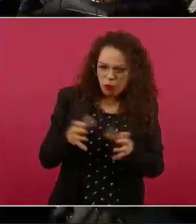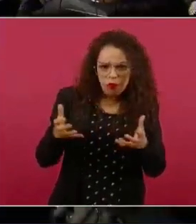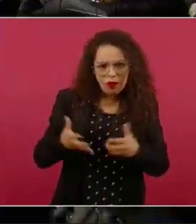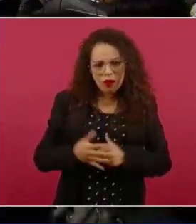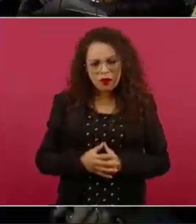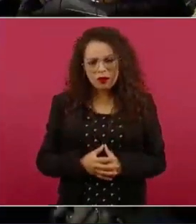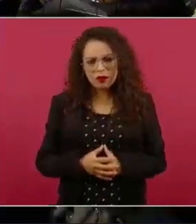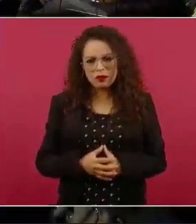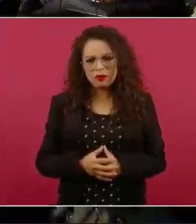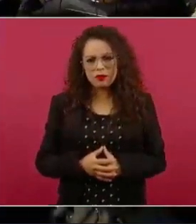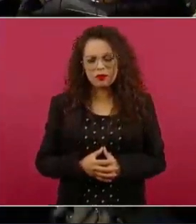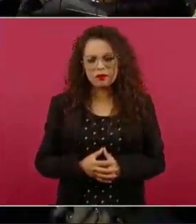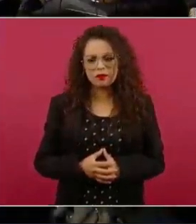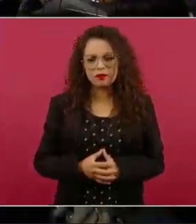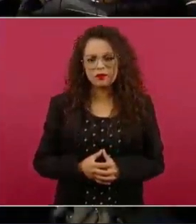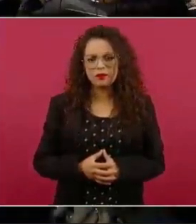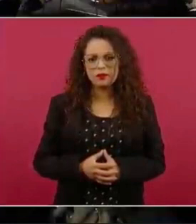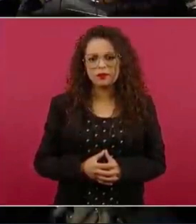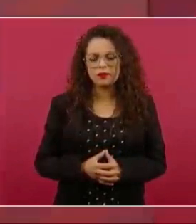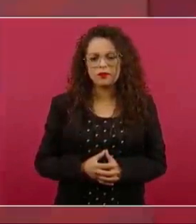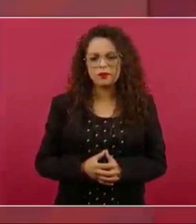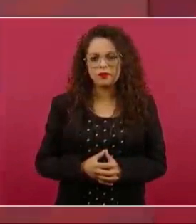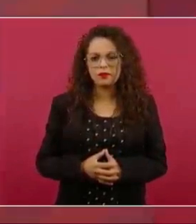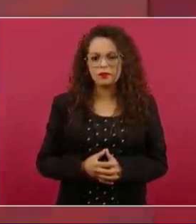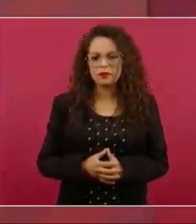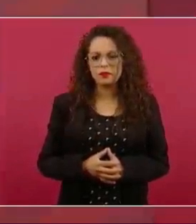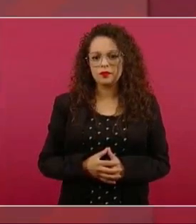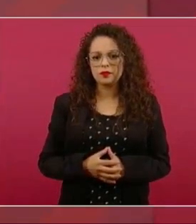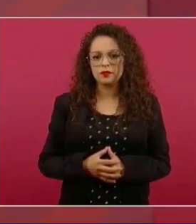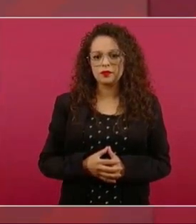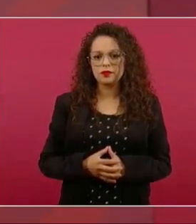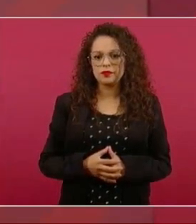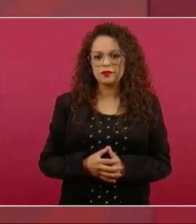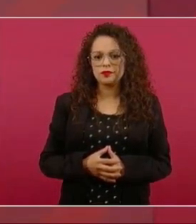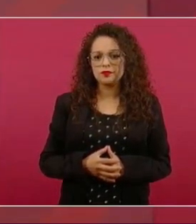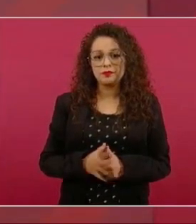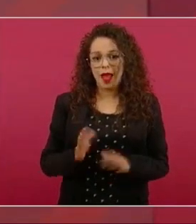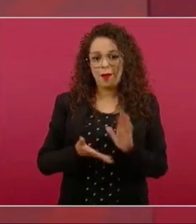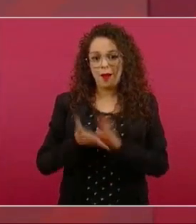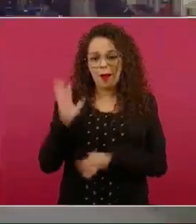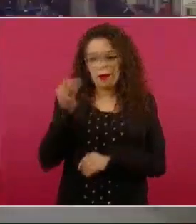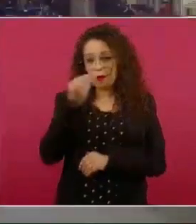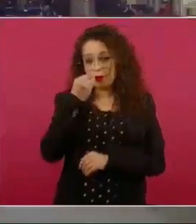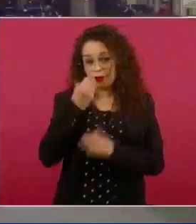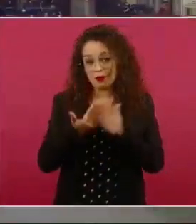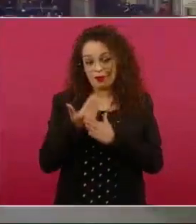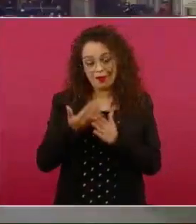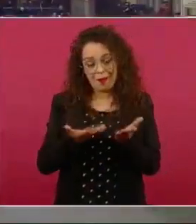Ya vámonos al desayuno.